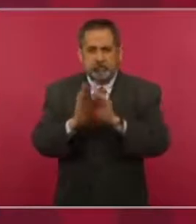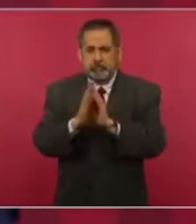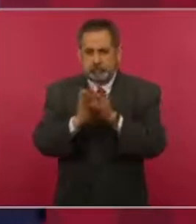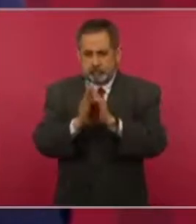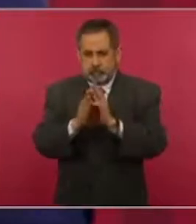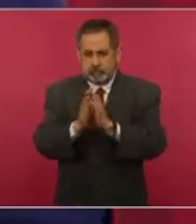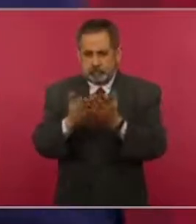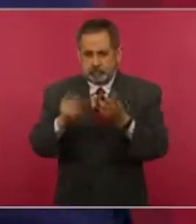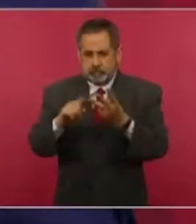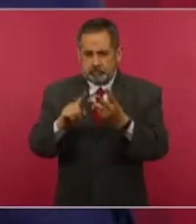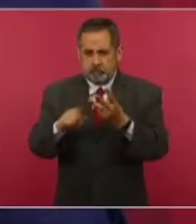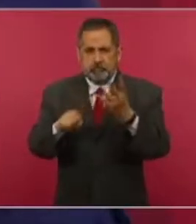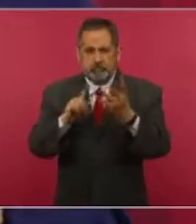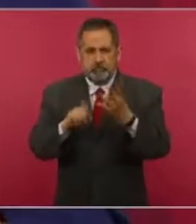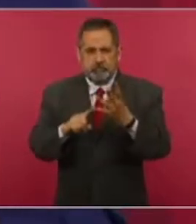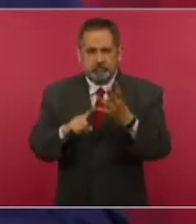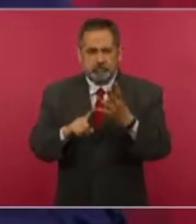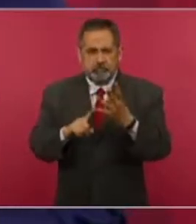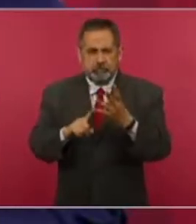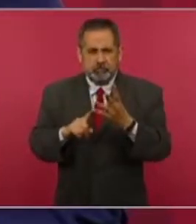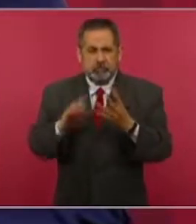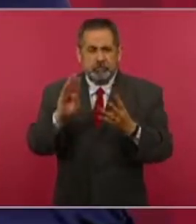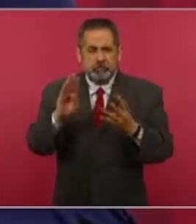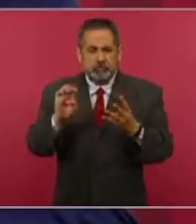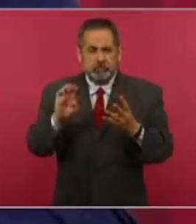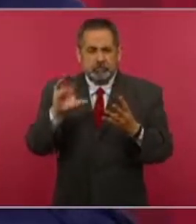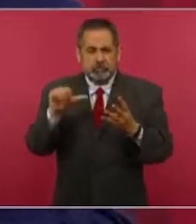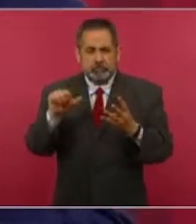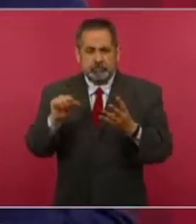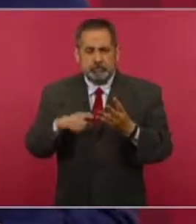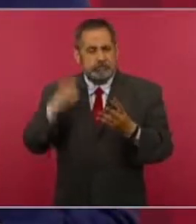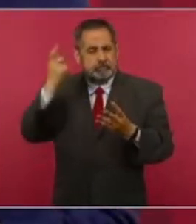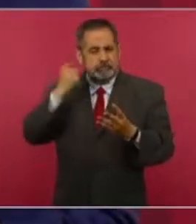libros, cuatro, becas,